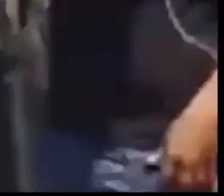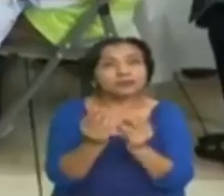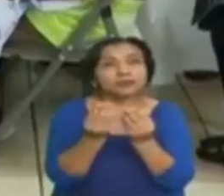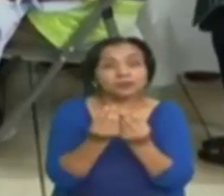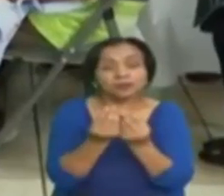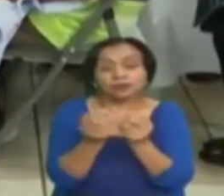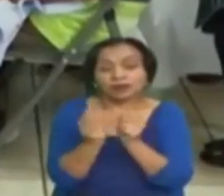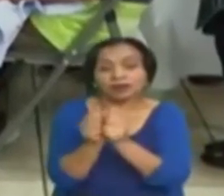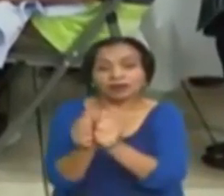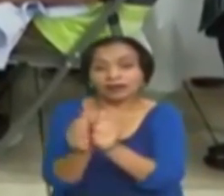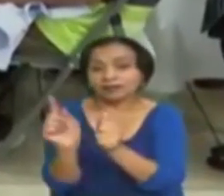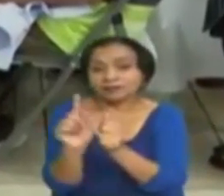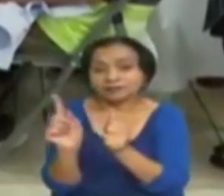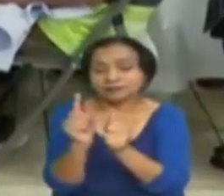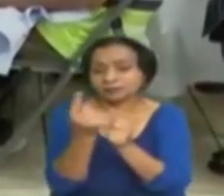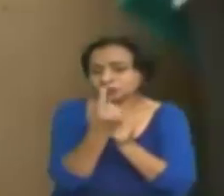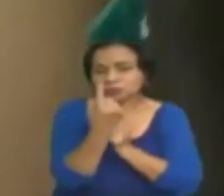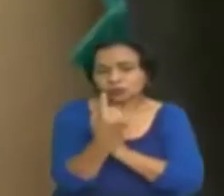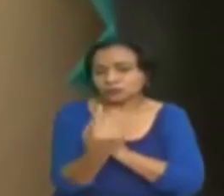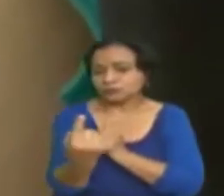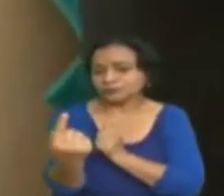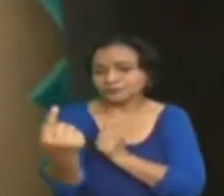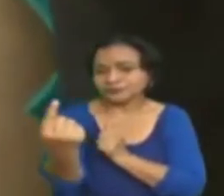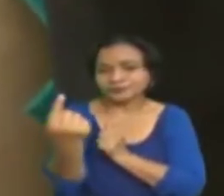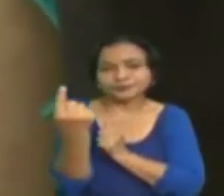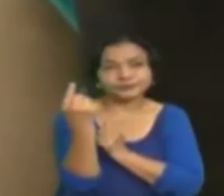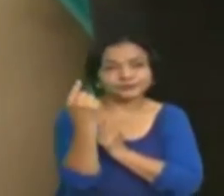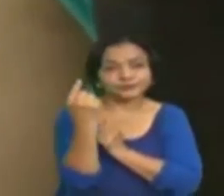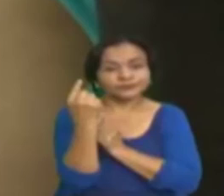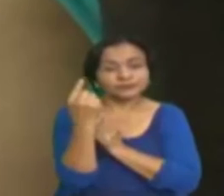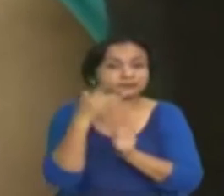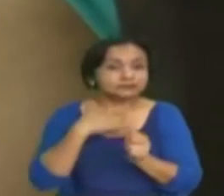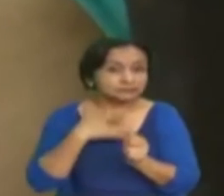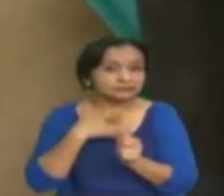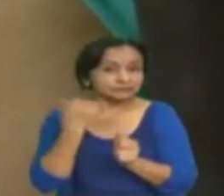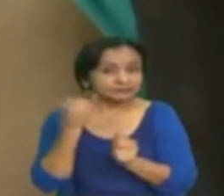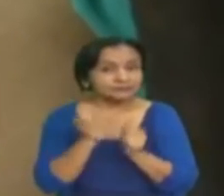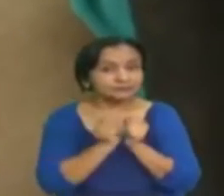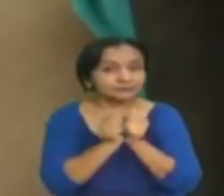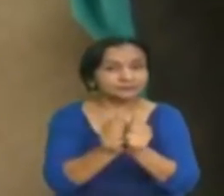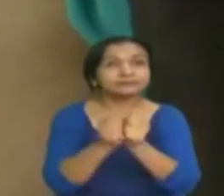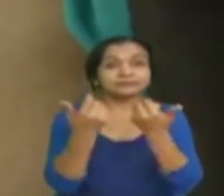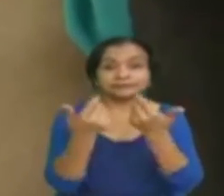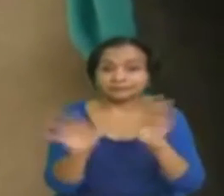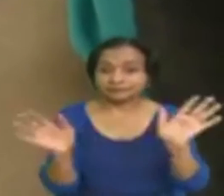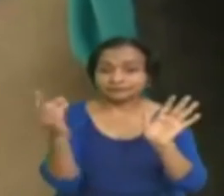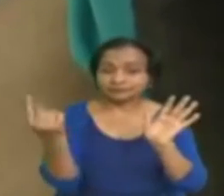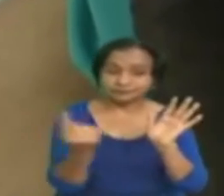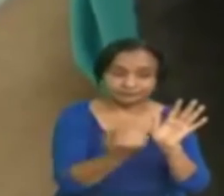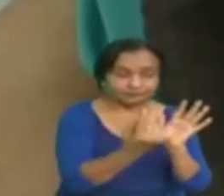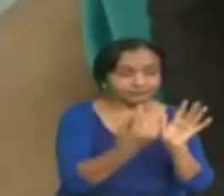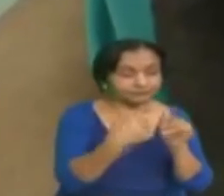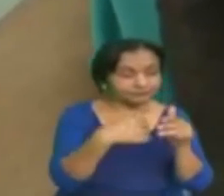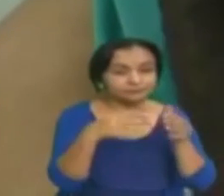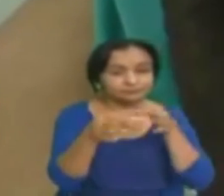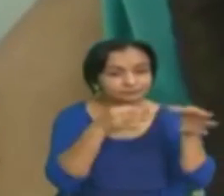Huigalpa. Se les va a aplicar a quienes quieran, con también la venia de sus familiares